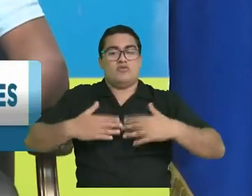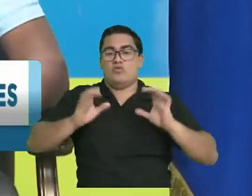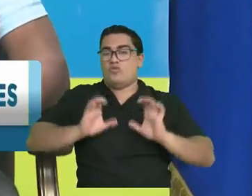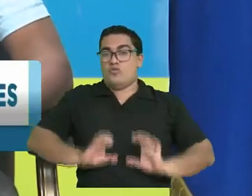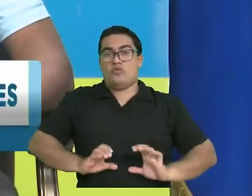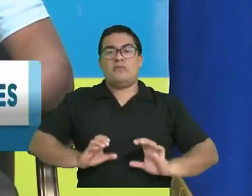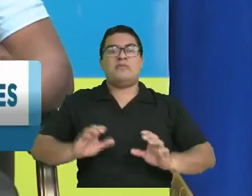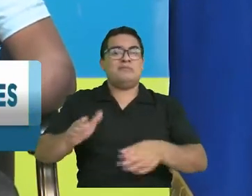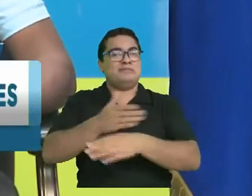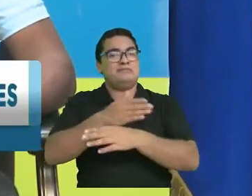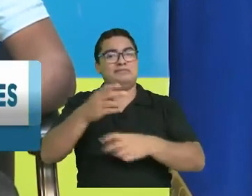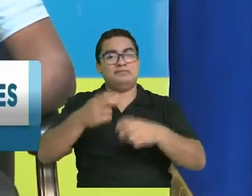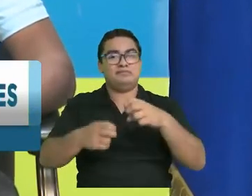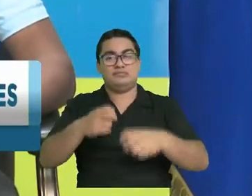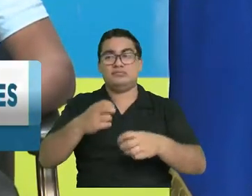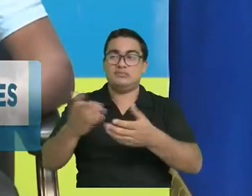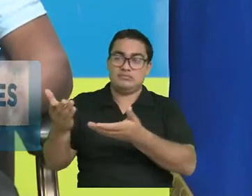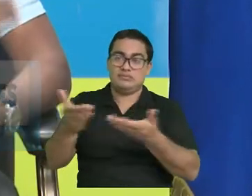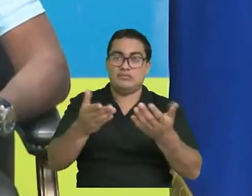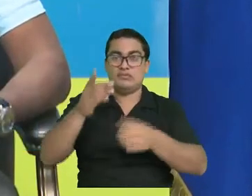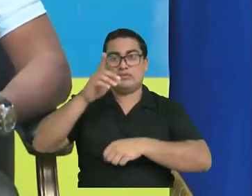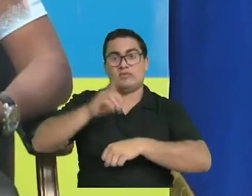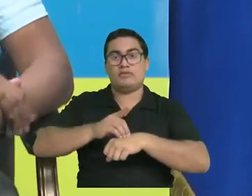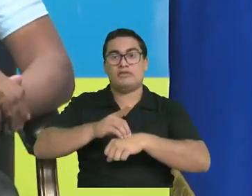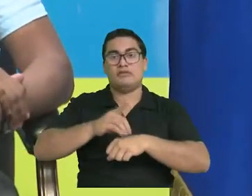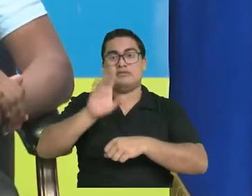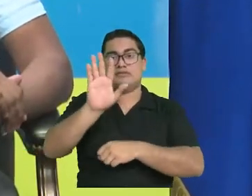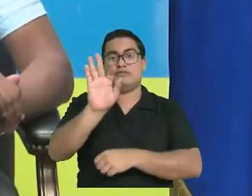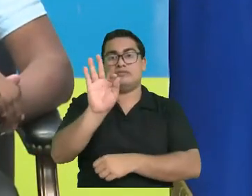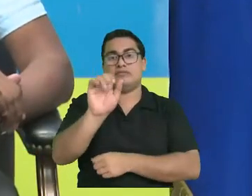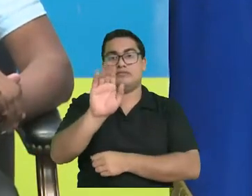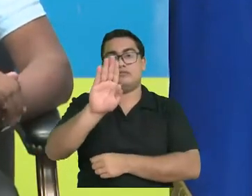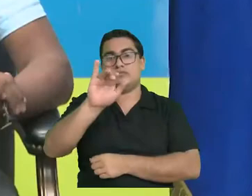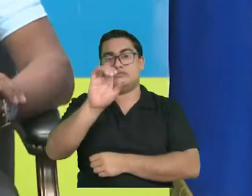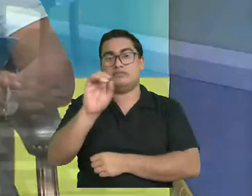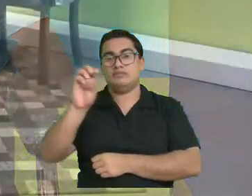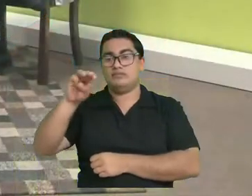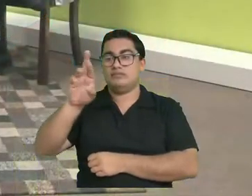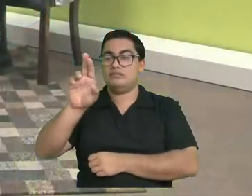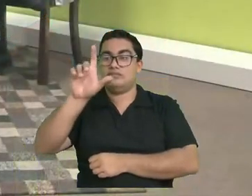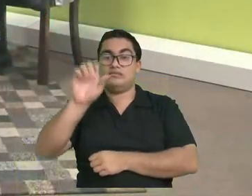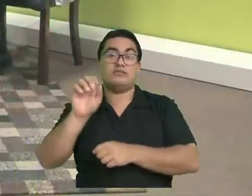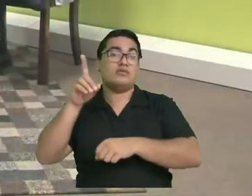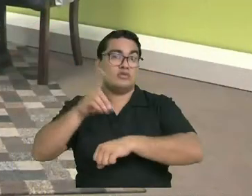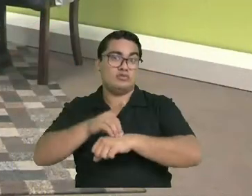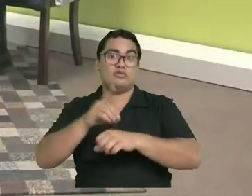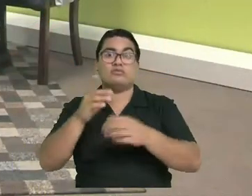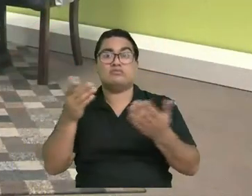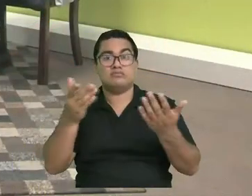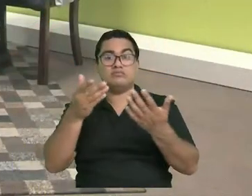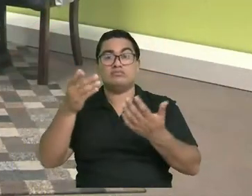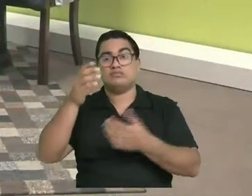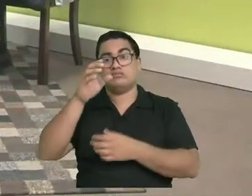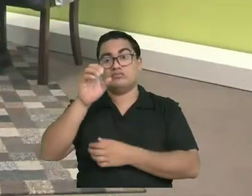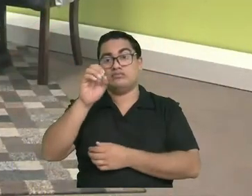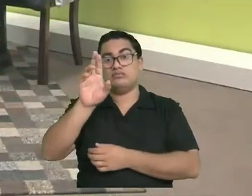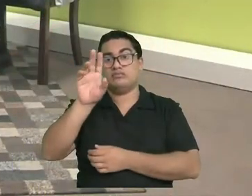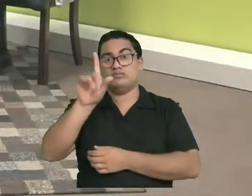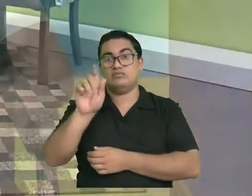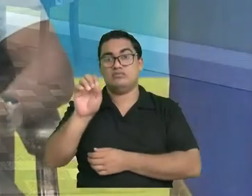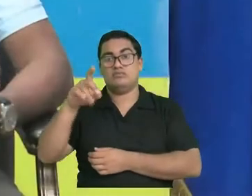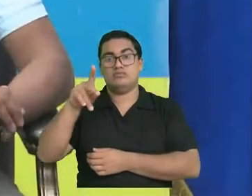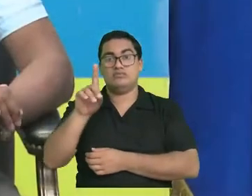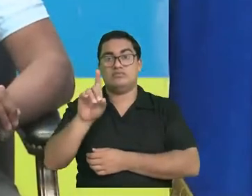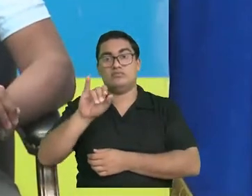otras lesiones. Tenemos como invitado al doctor Fabio Merlo, quien es ortopedista del Centro de Salud Francisco